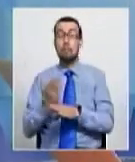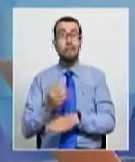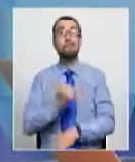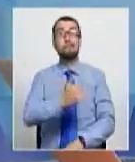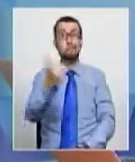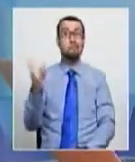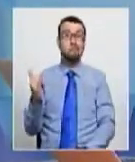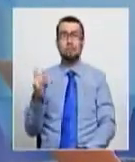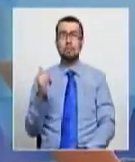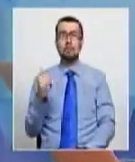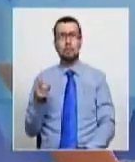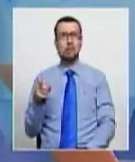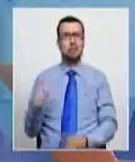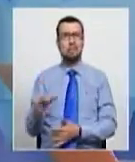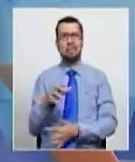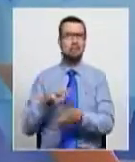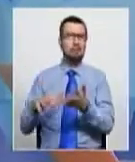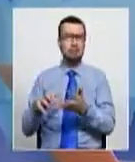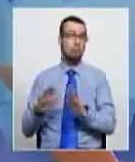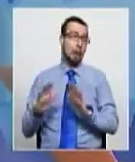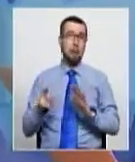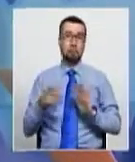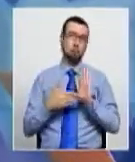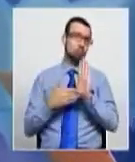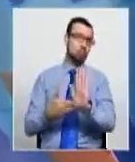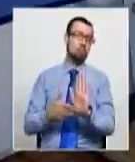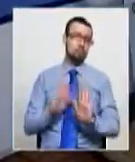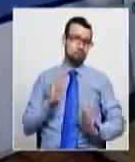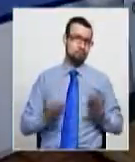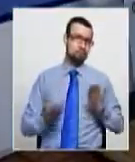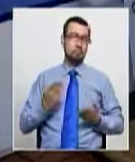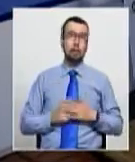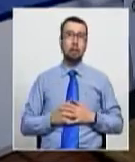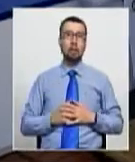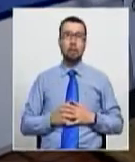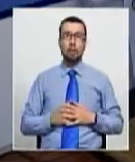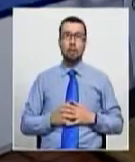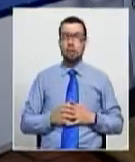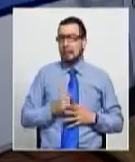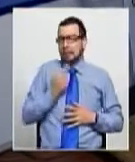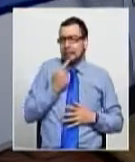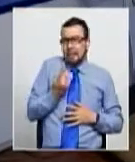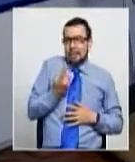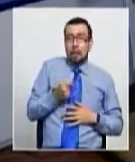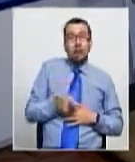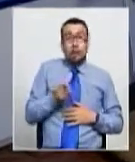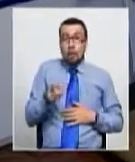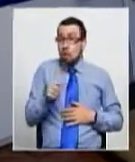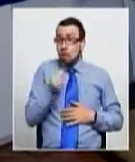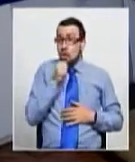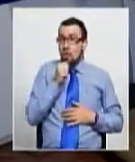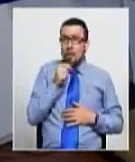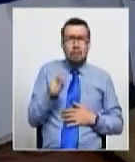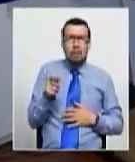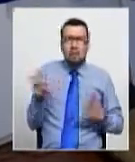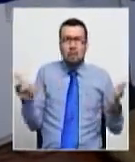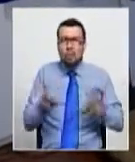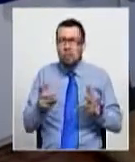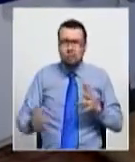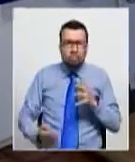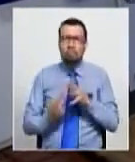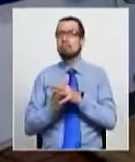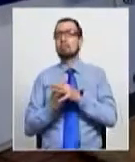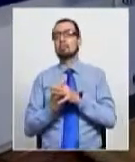eso que llamamos el orden la normalidad de hecho uno podría decir que las noticias se originan cuando hay algo